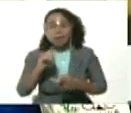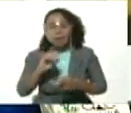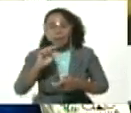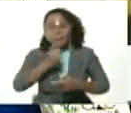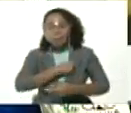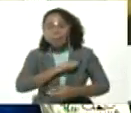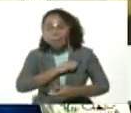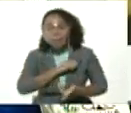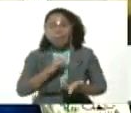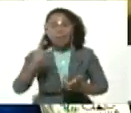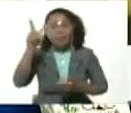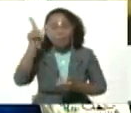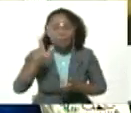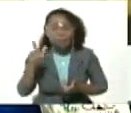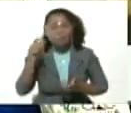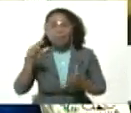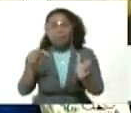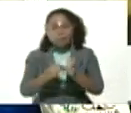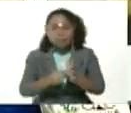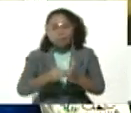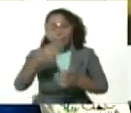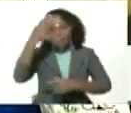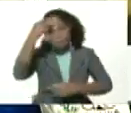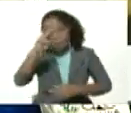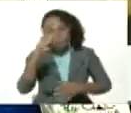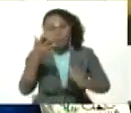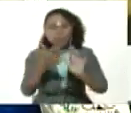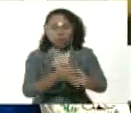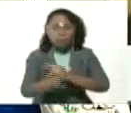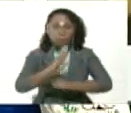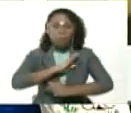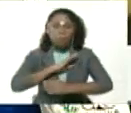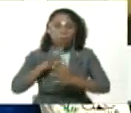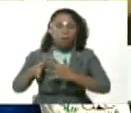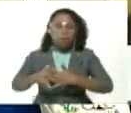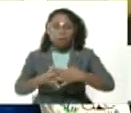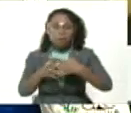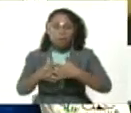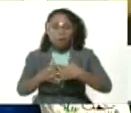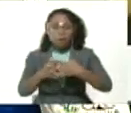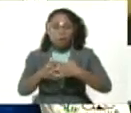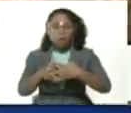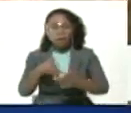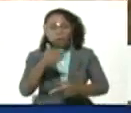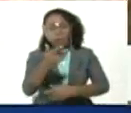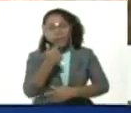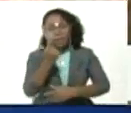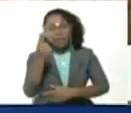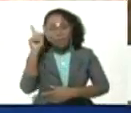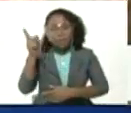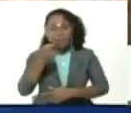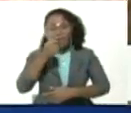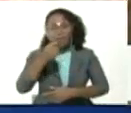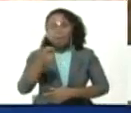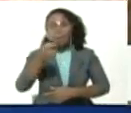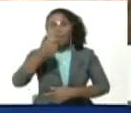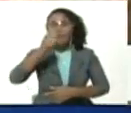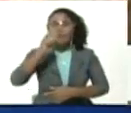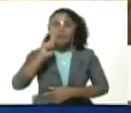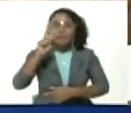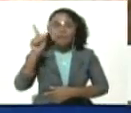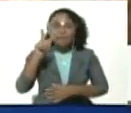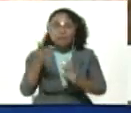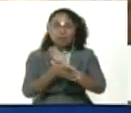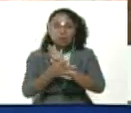Líbano, México, Siria, Turquía y los propios Estados Unidos, como usted decía, en Nueva York beben café venezolano. The